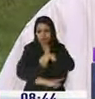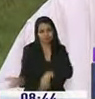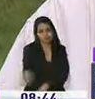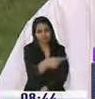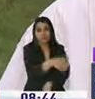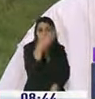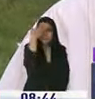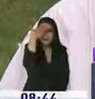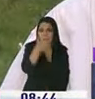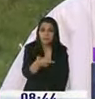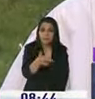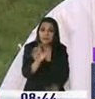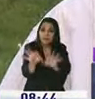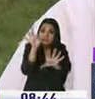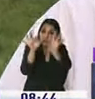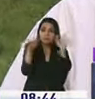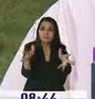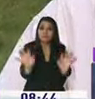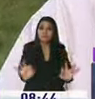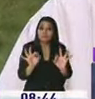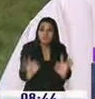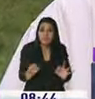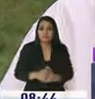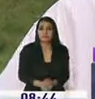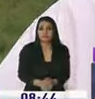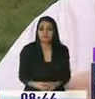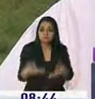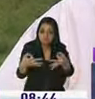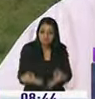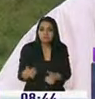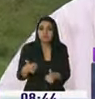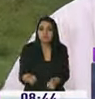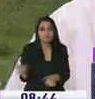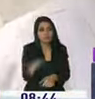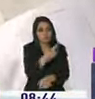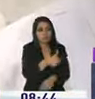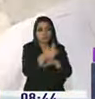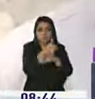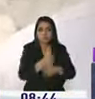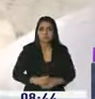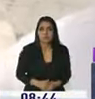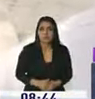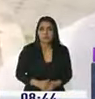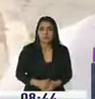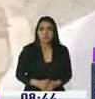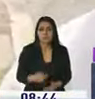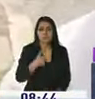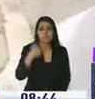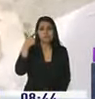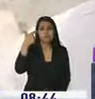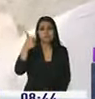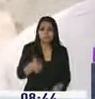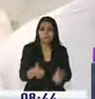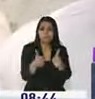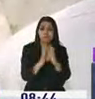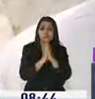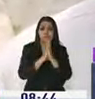saber clasificar a su personal y saber definir y dirigirse a la autoridad. Entonces, yo sí les pido a todas